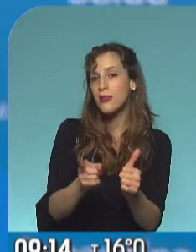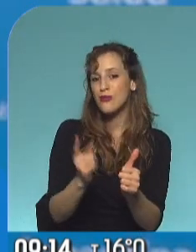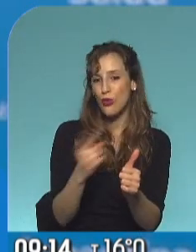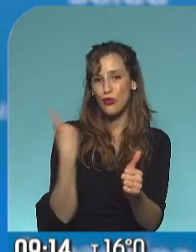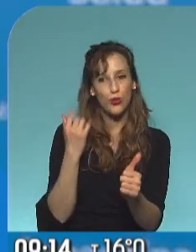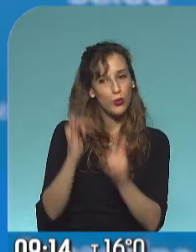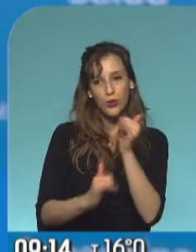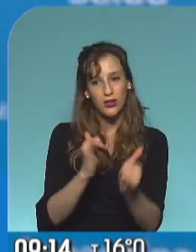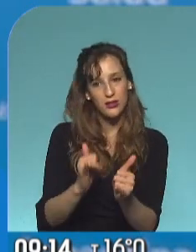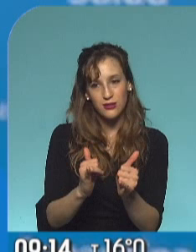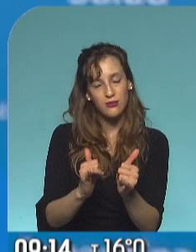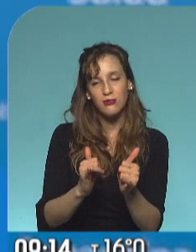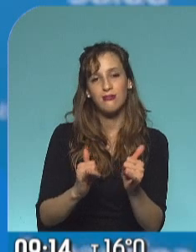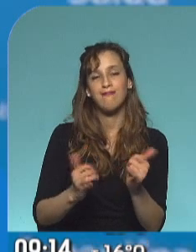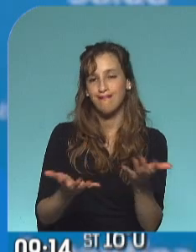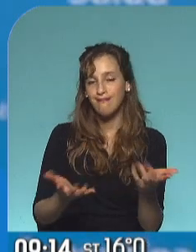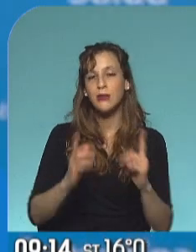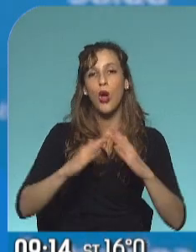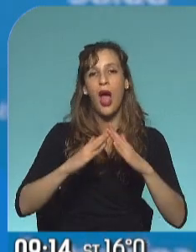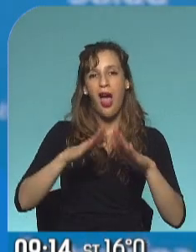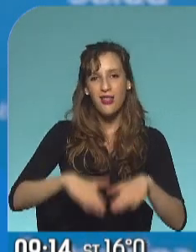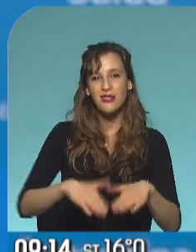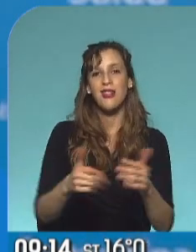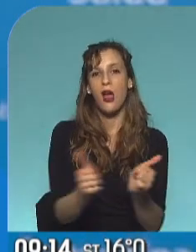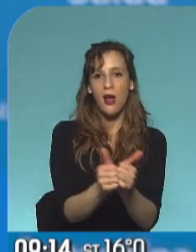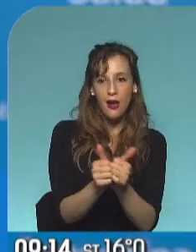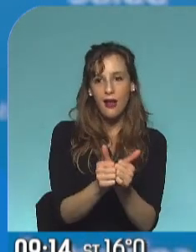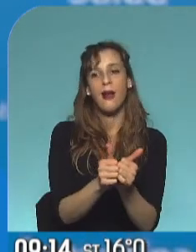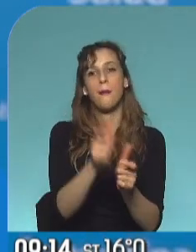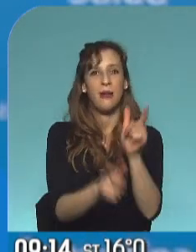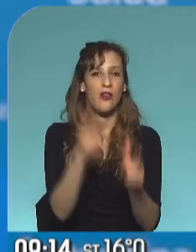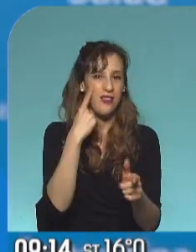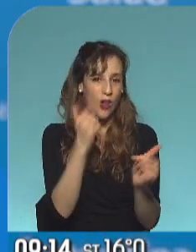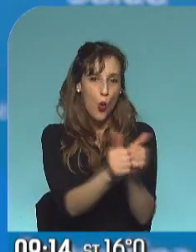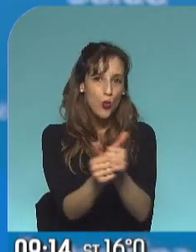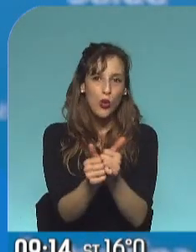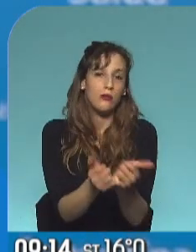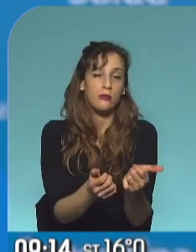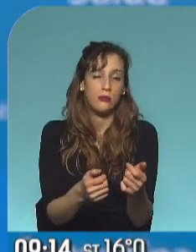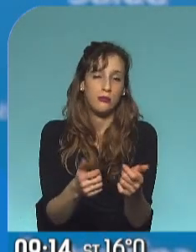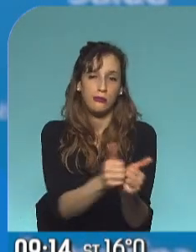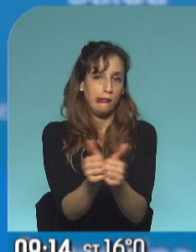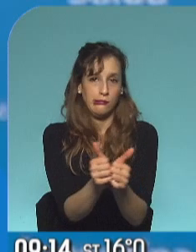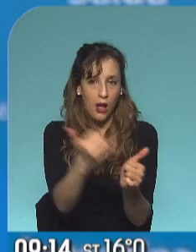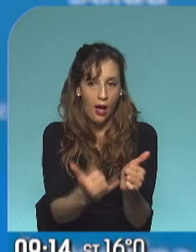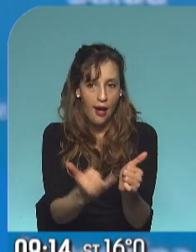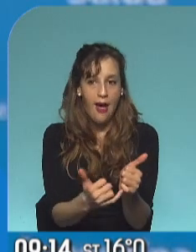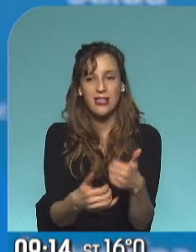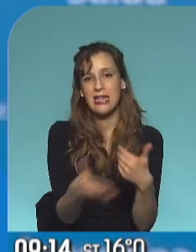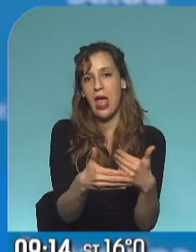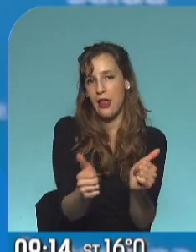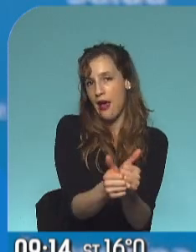en casa con los convivientes se pasa un tiempo importante un periodo importante de tiempo en una proximidad